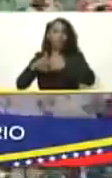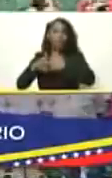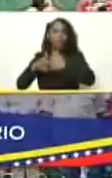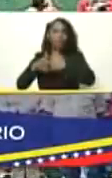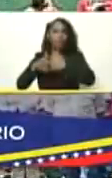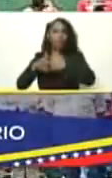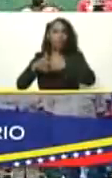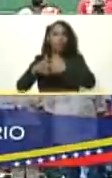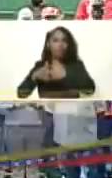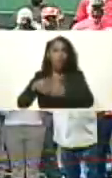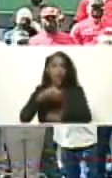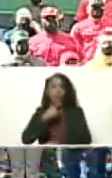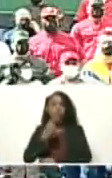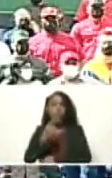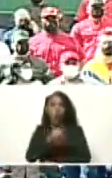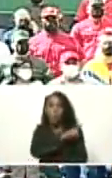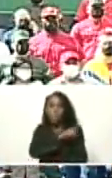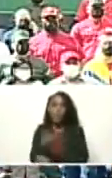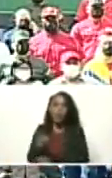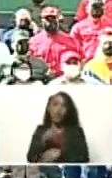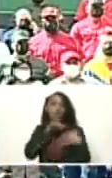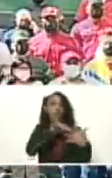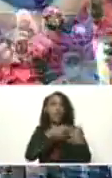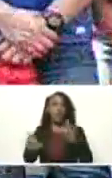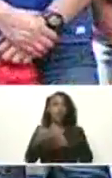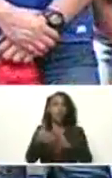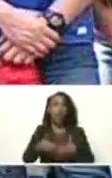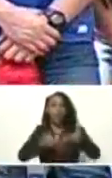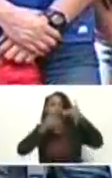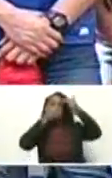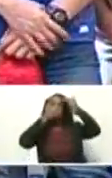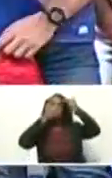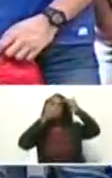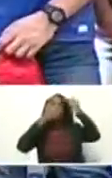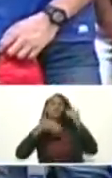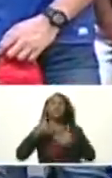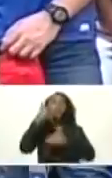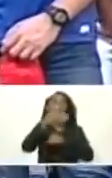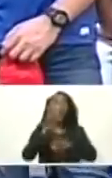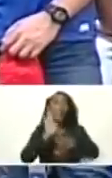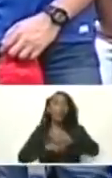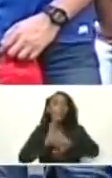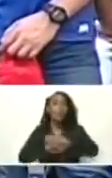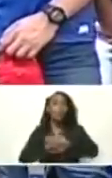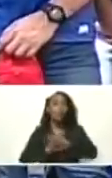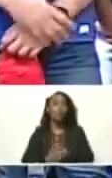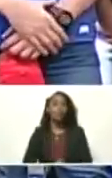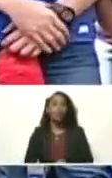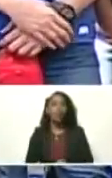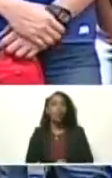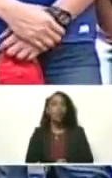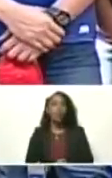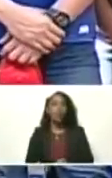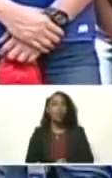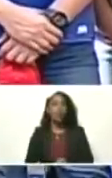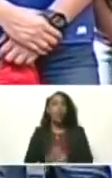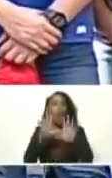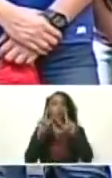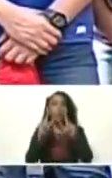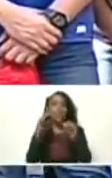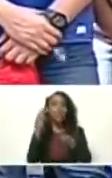decretó la guerra contra el terrorismo. Luego de los sucesos del 11 de septiembre